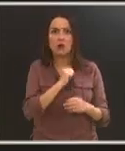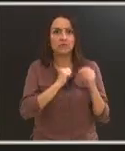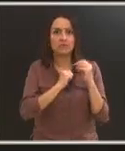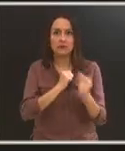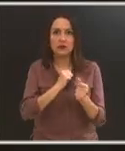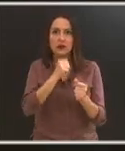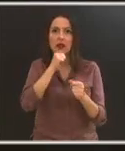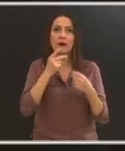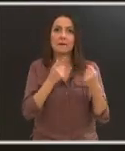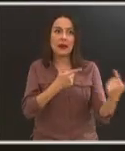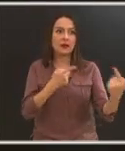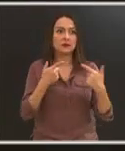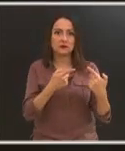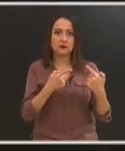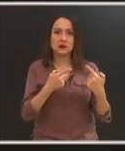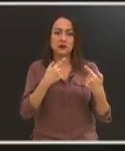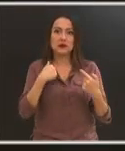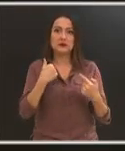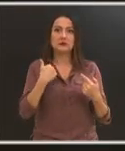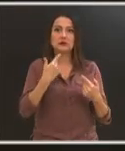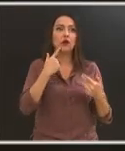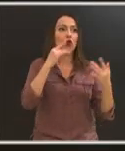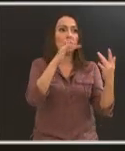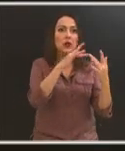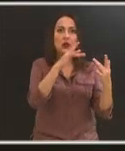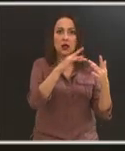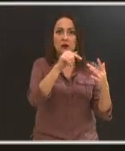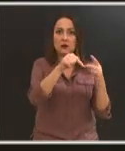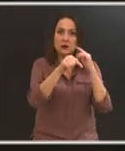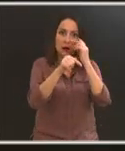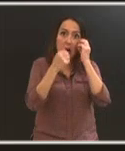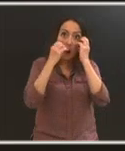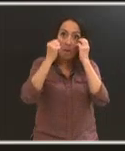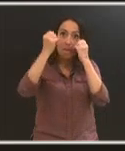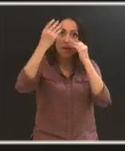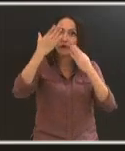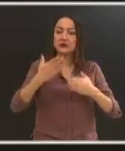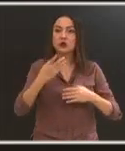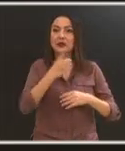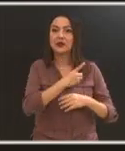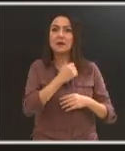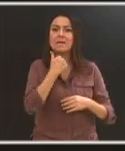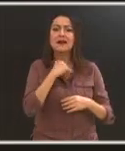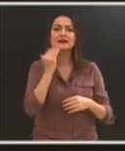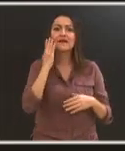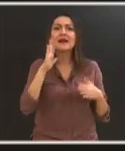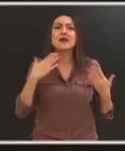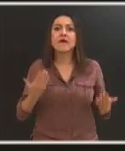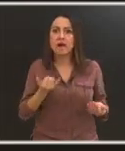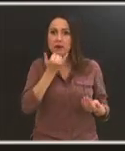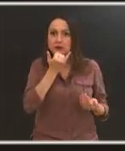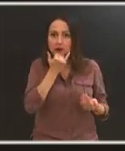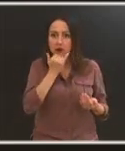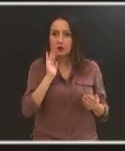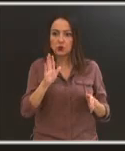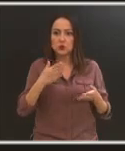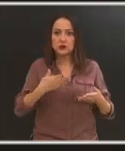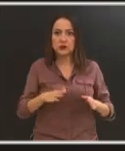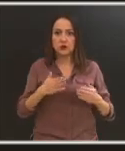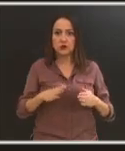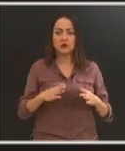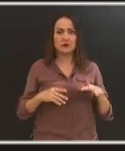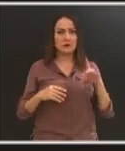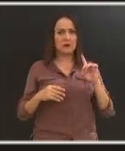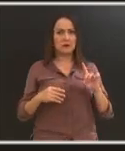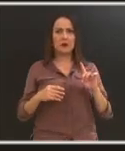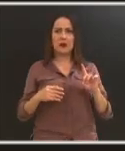de la balacera, se dieron a la tarea de contactar a los profesores, a la dirección, para saber qué iba a pasar con sus hijos. Sin embargo,